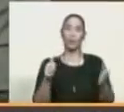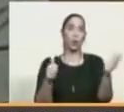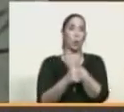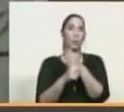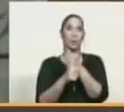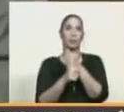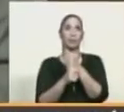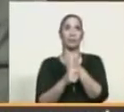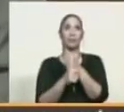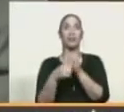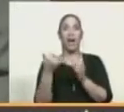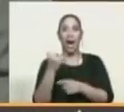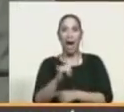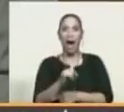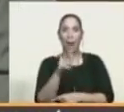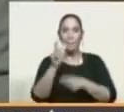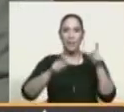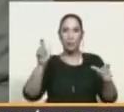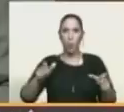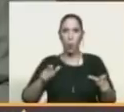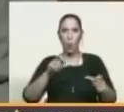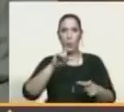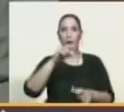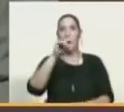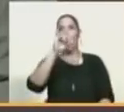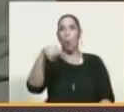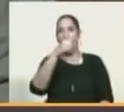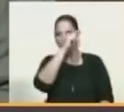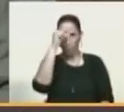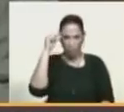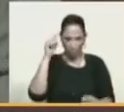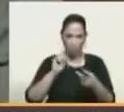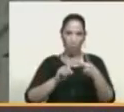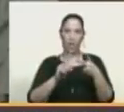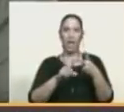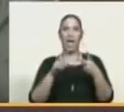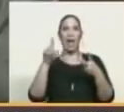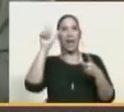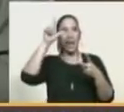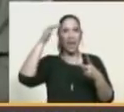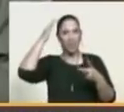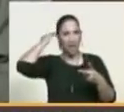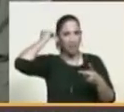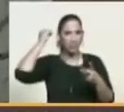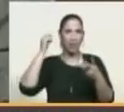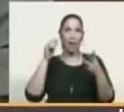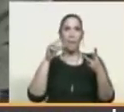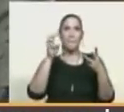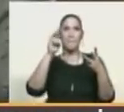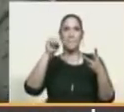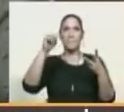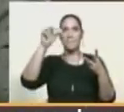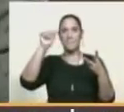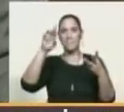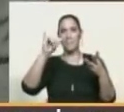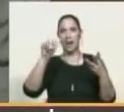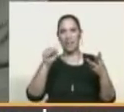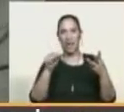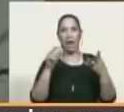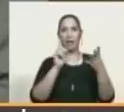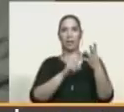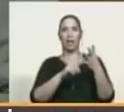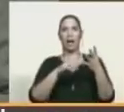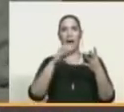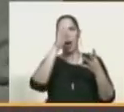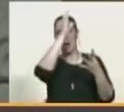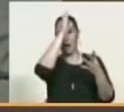se hacen llamar venezolanos, como Julio Borges, como Ledesma, como la señora María Corina, como el señor Capriles, como el señor Vecchio, como